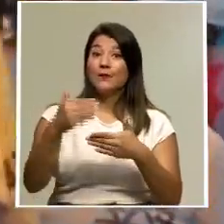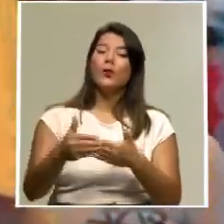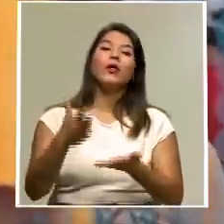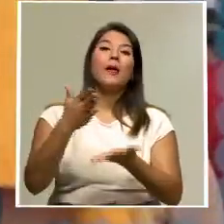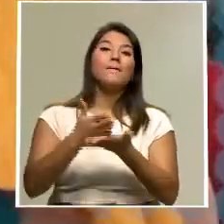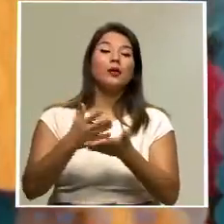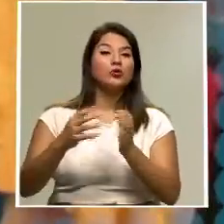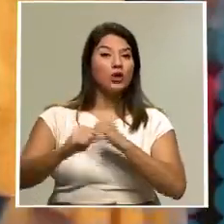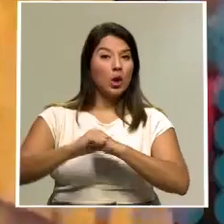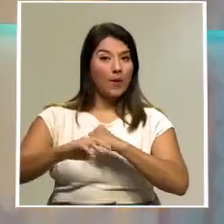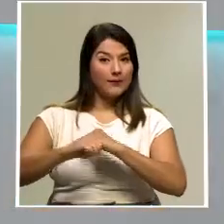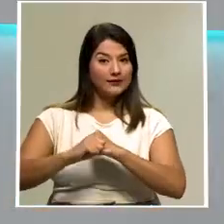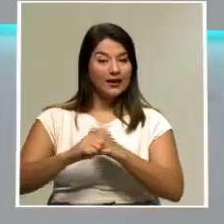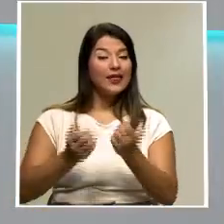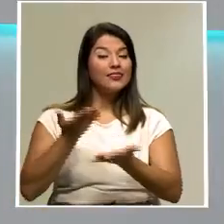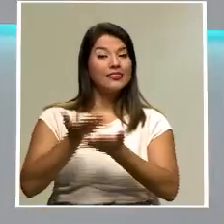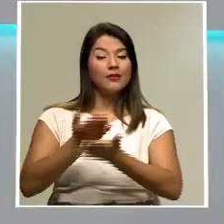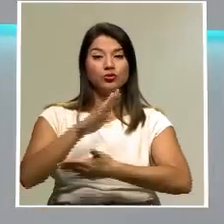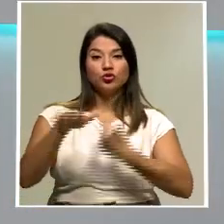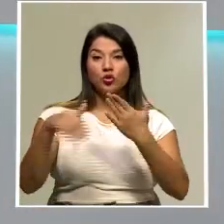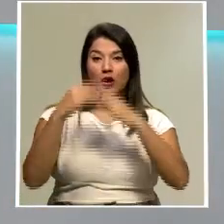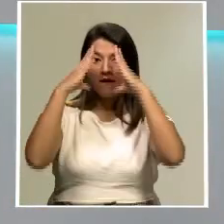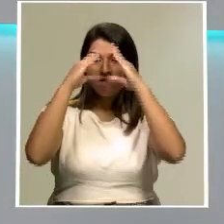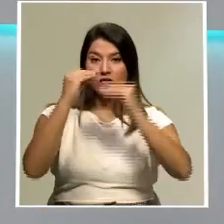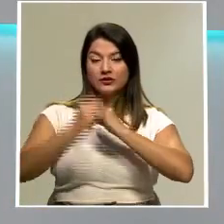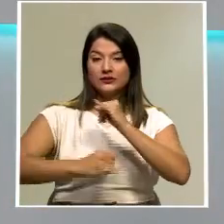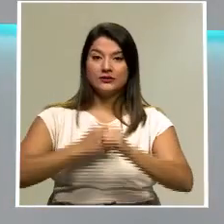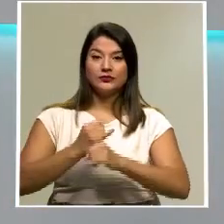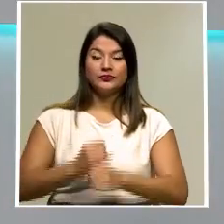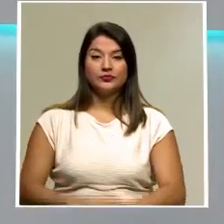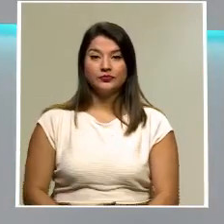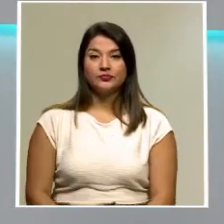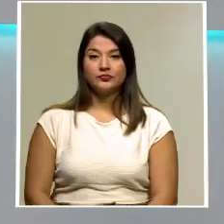de la pausa, toda la información internacional.